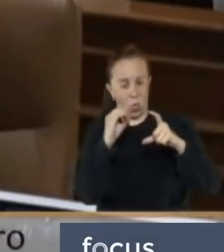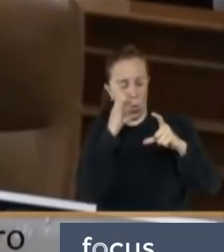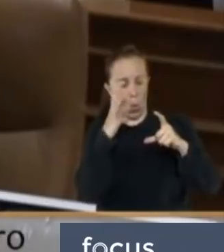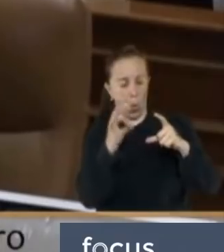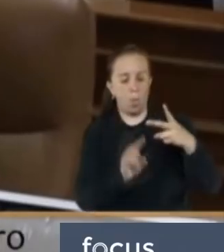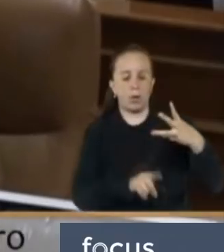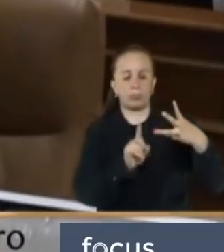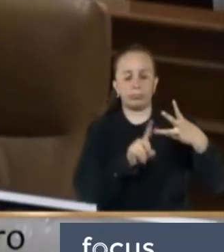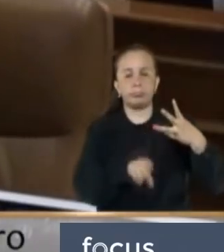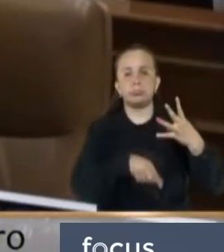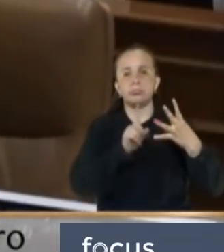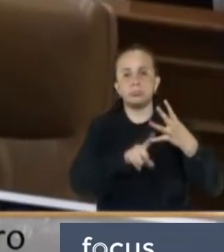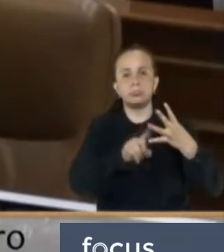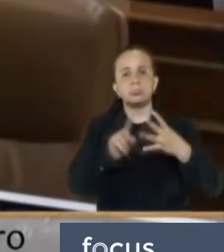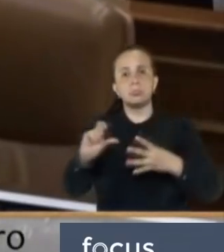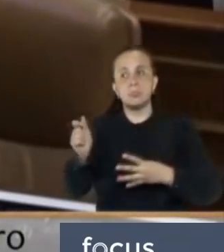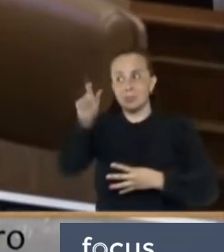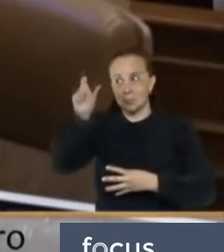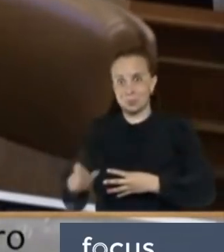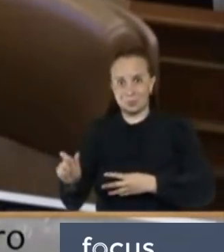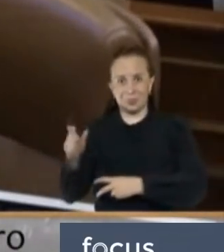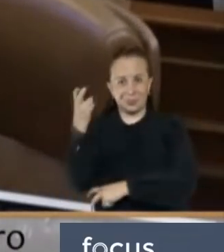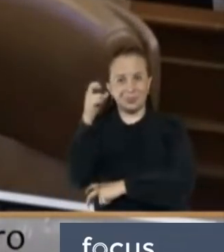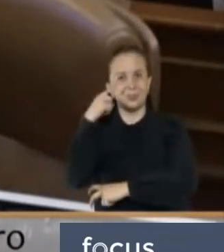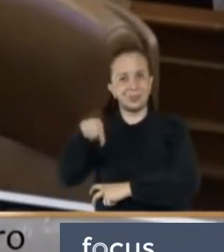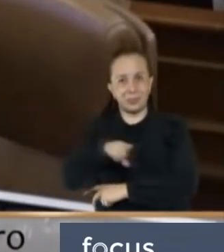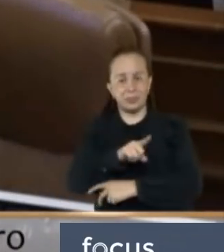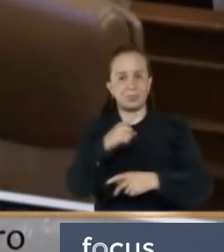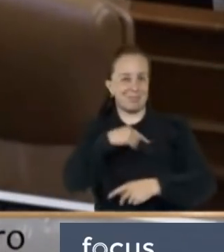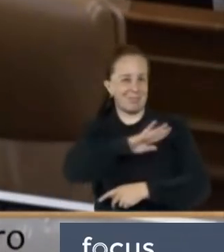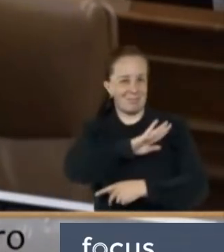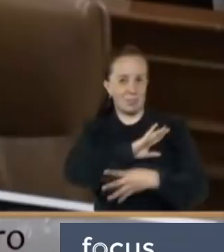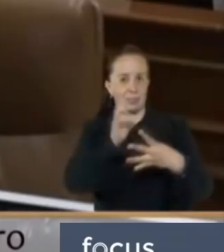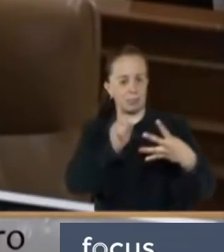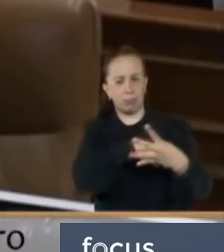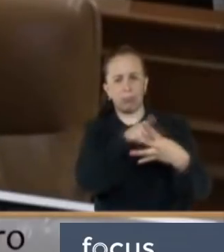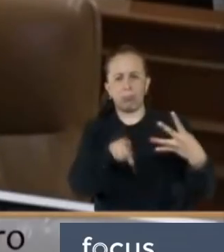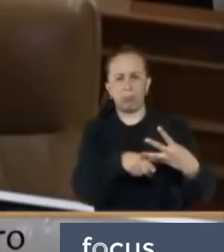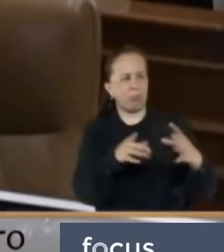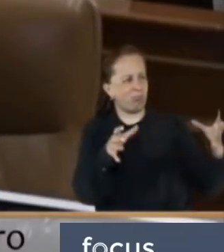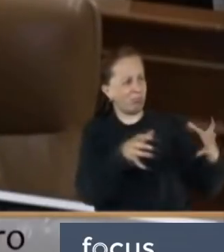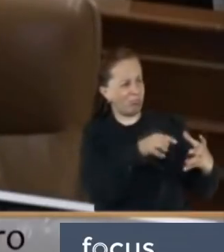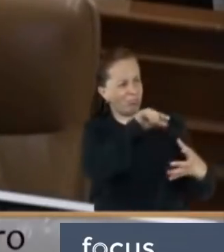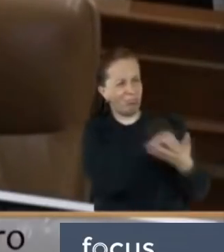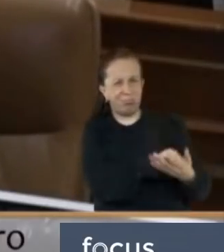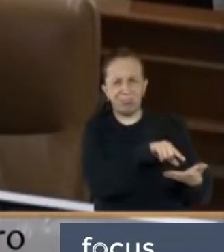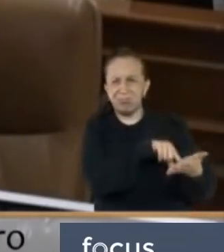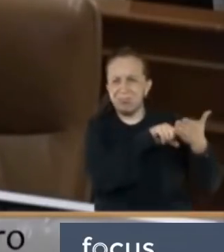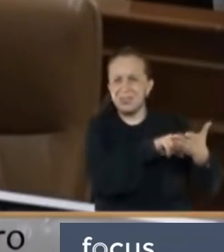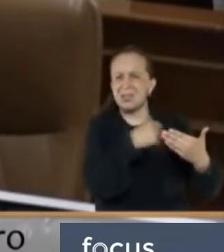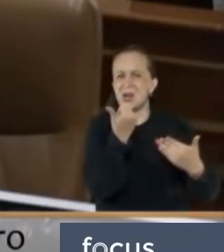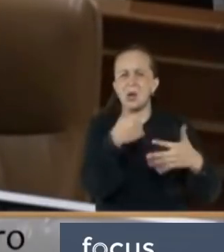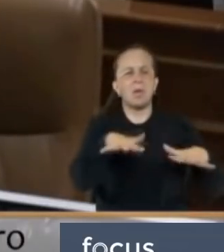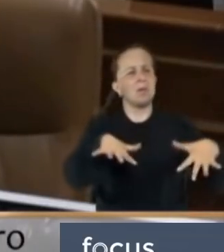asesor jurídico de la alcaldía de Bogotá, coincidencialmente se encuentran a manteles. En una ceremonia